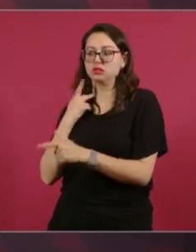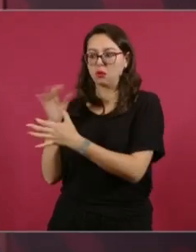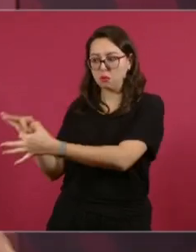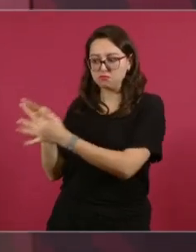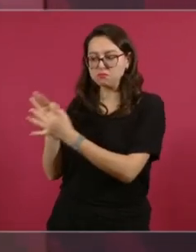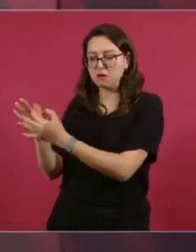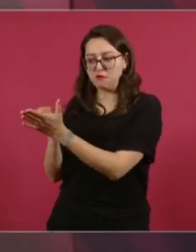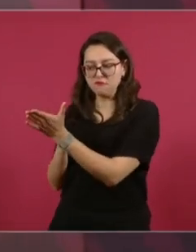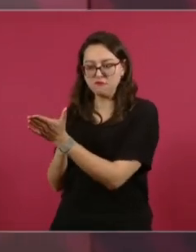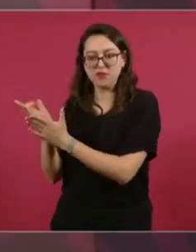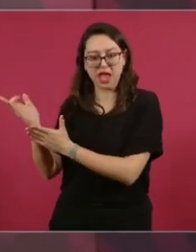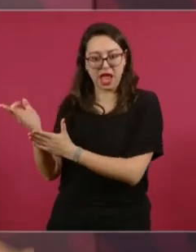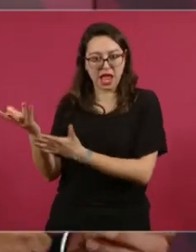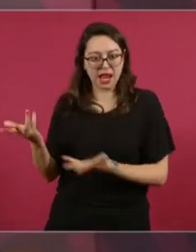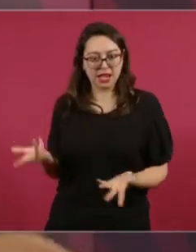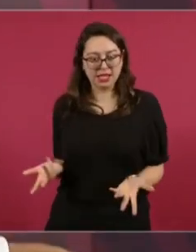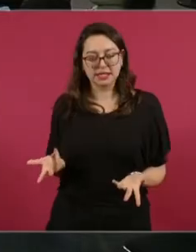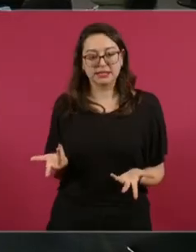Ya cuando salimos,